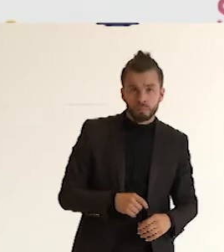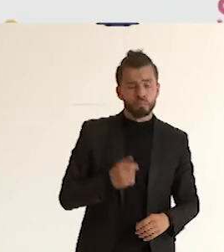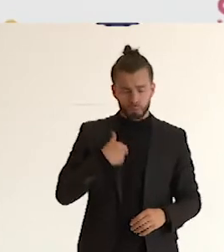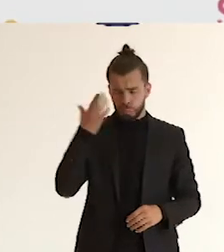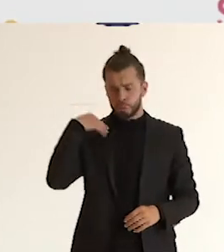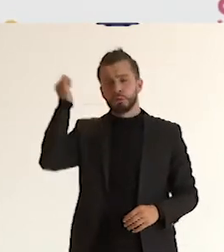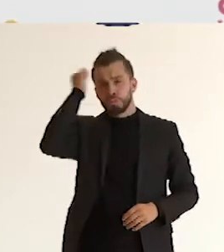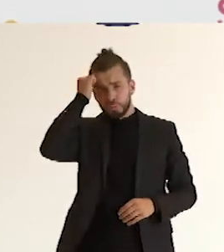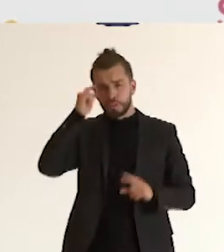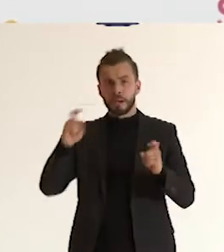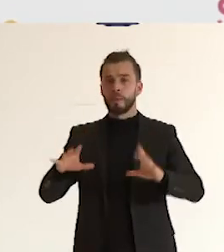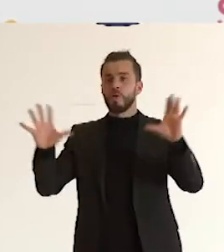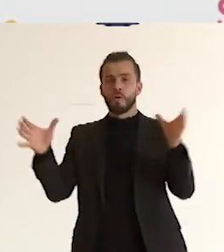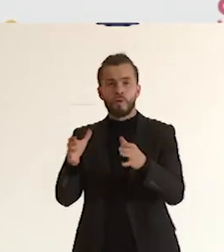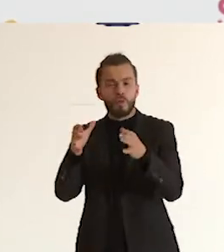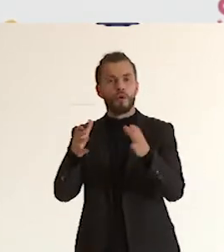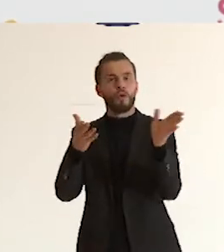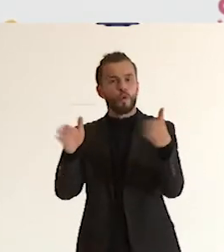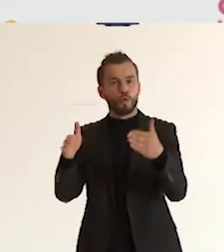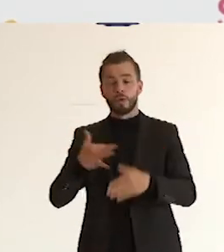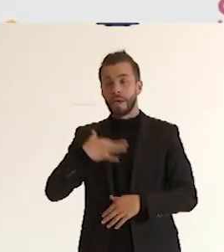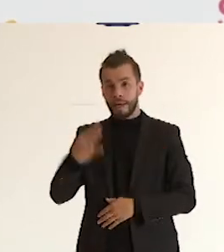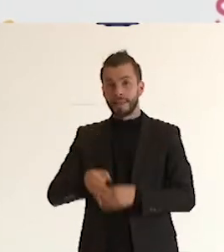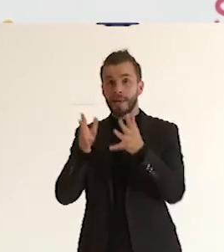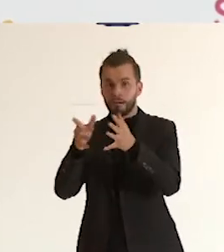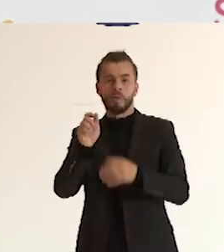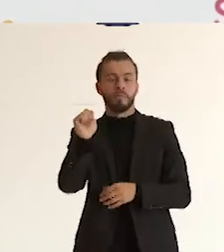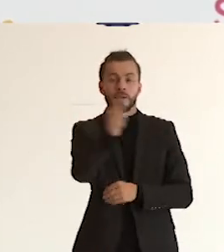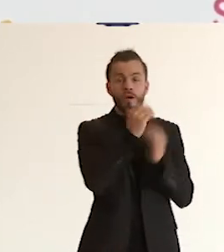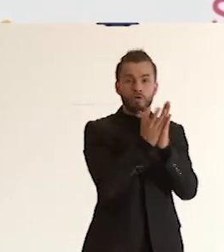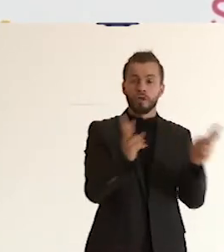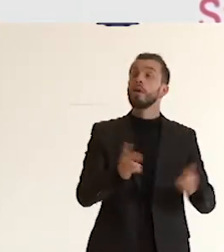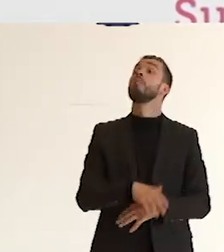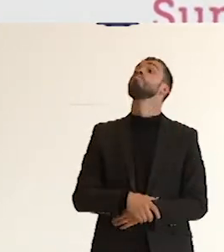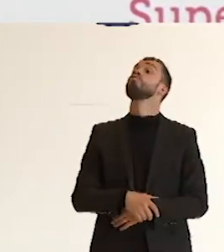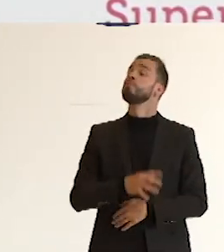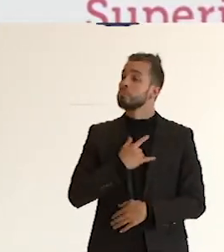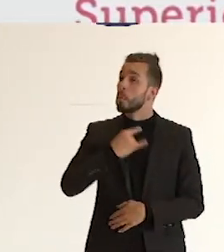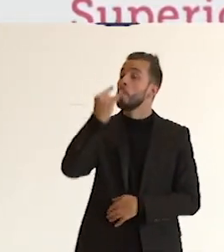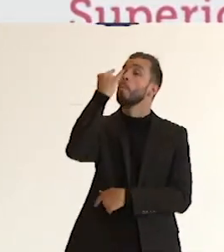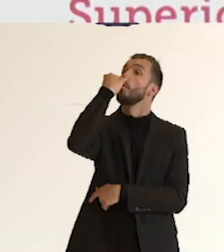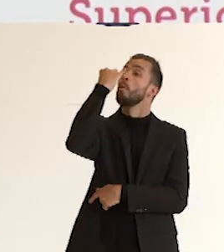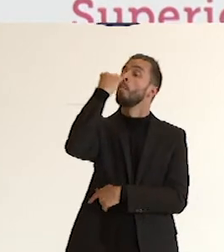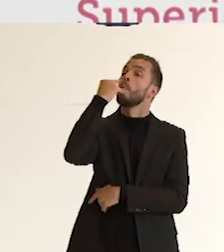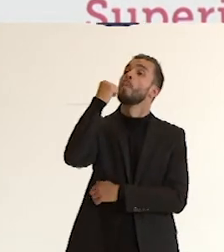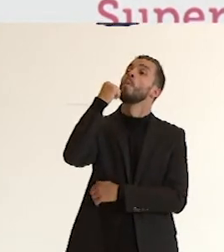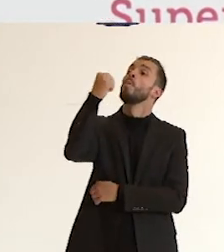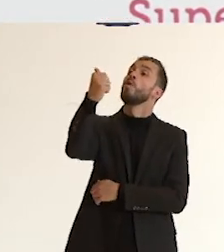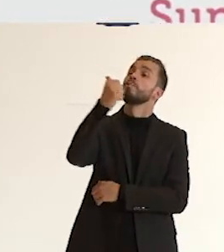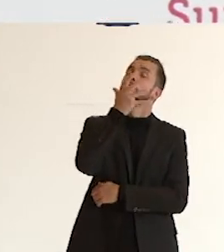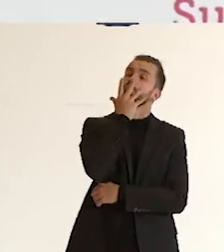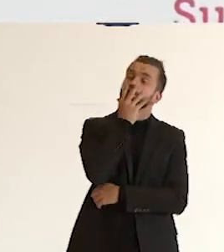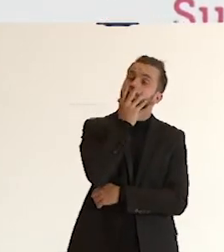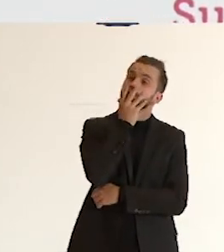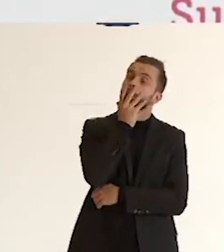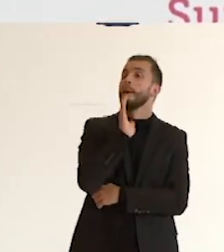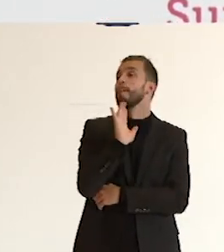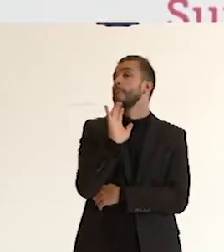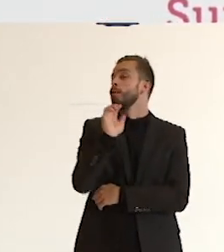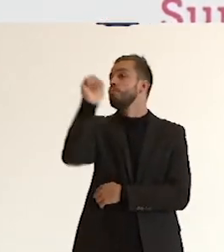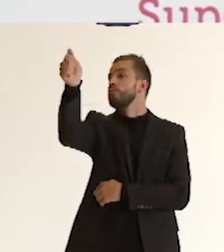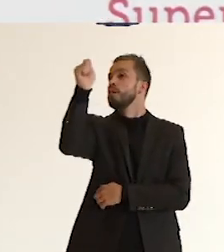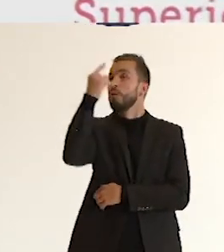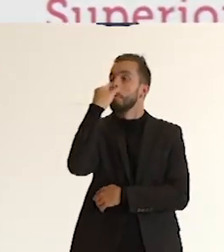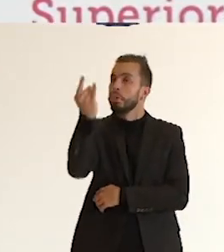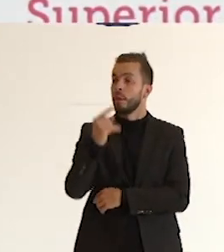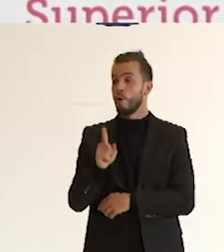lo que me dicen los estudiantes es muy interesantes las preguntas que tú nos haces pero son preguntas que por lo visto solo te interesan a ti porque el resto